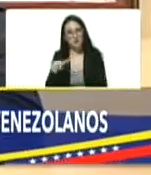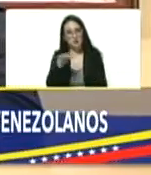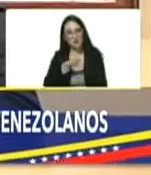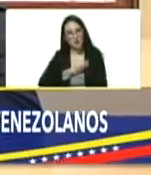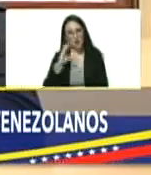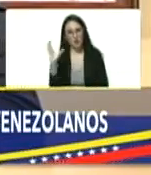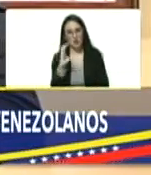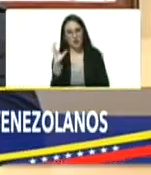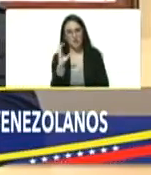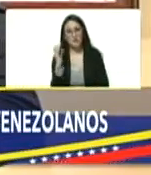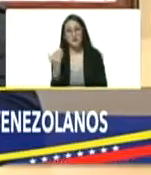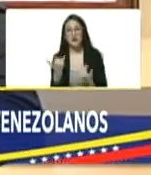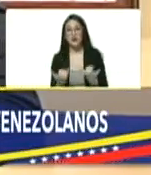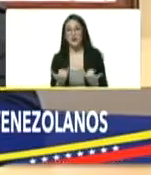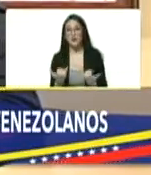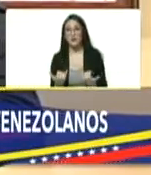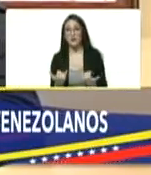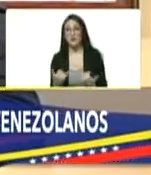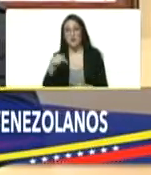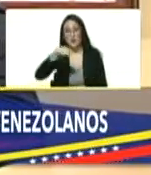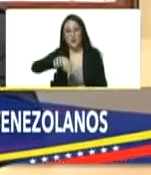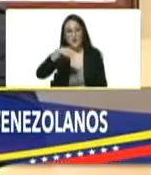Colombia, hoy que hemos